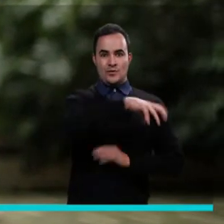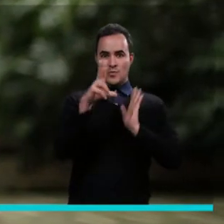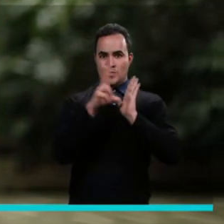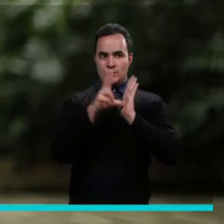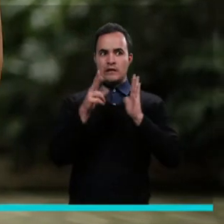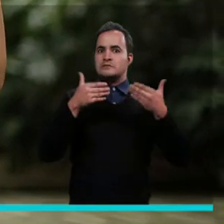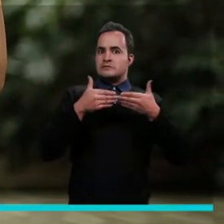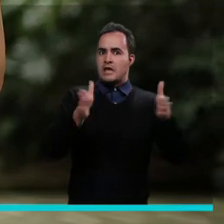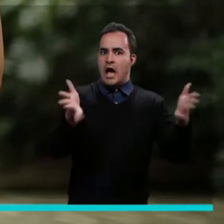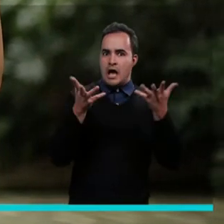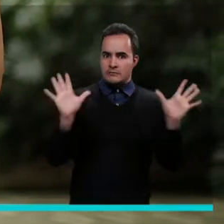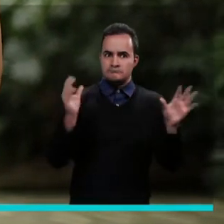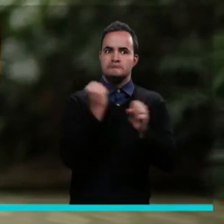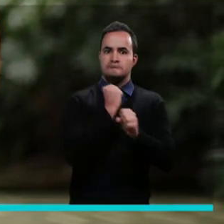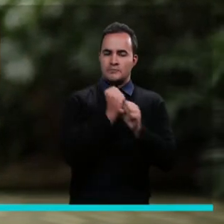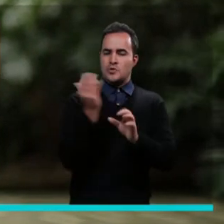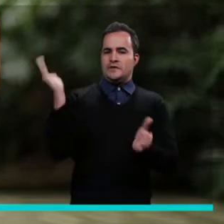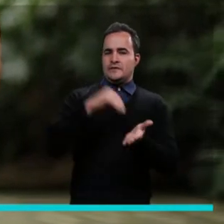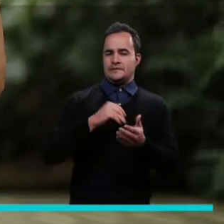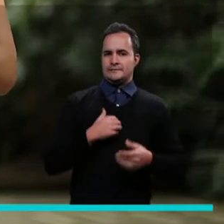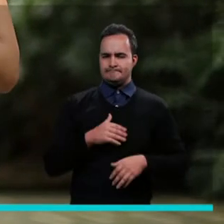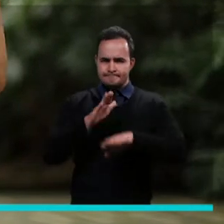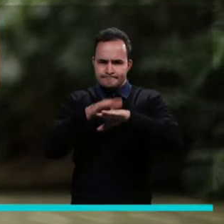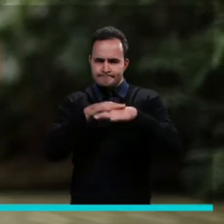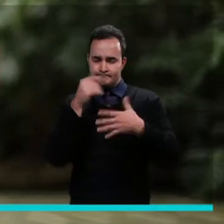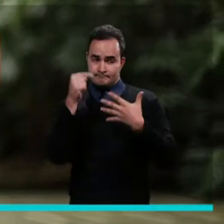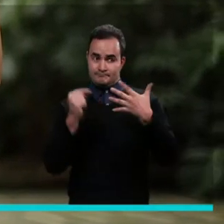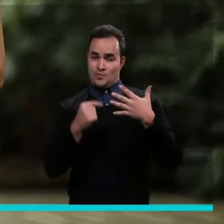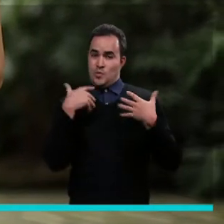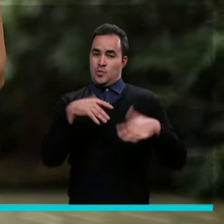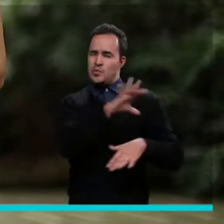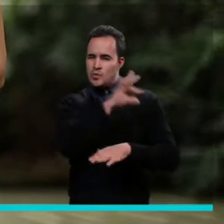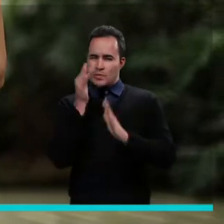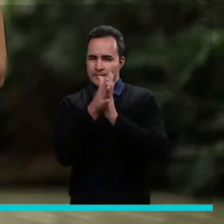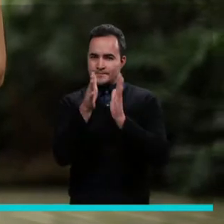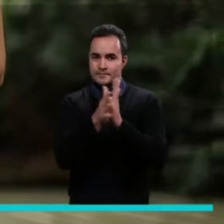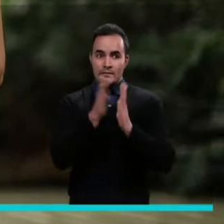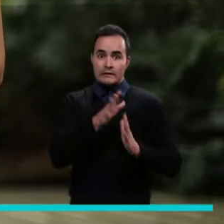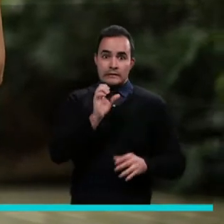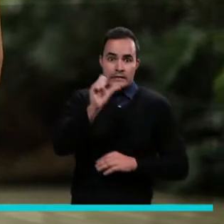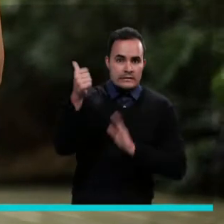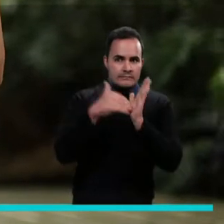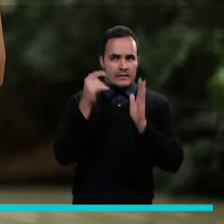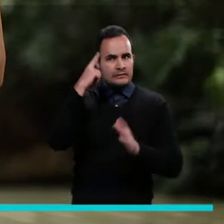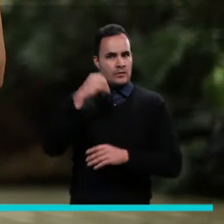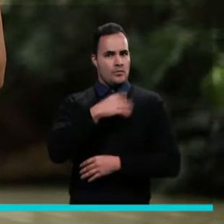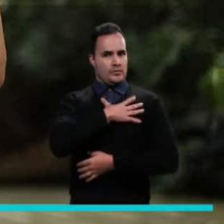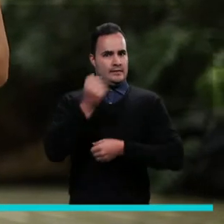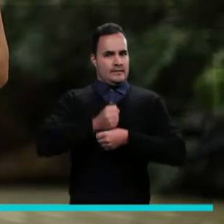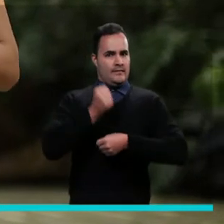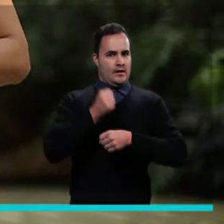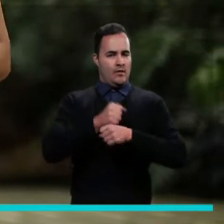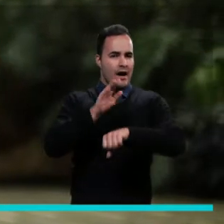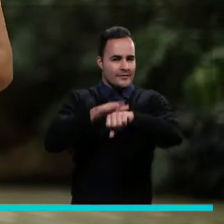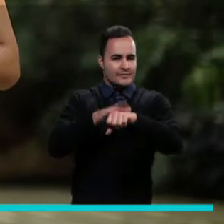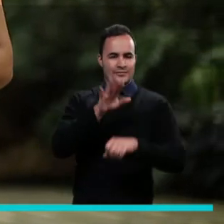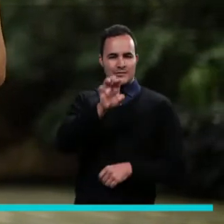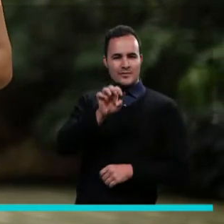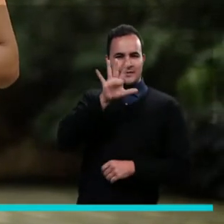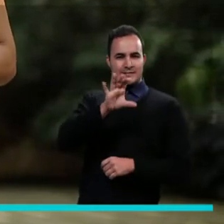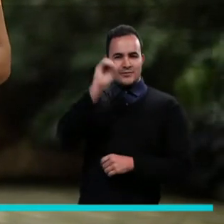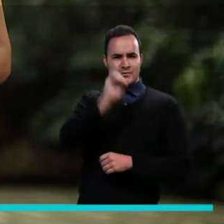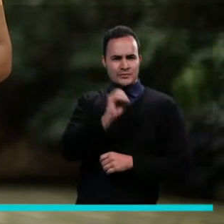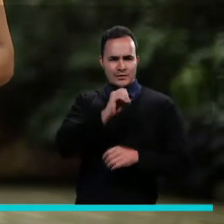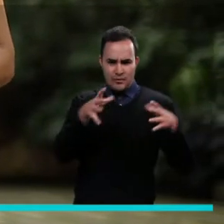prestar servicio. Entre los puntos a destacar es que de los 2.500 empleos que genera este sector, el